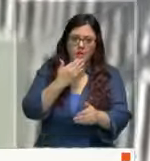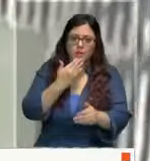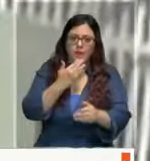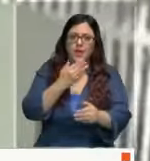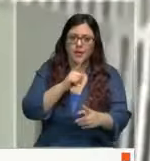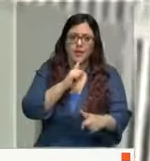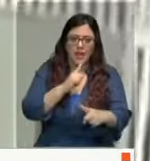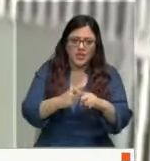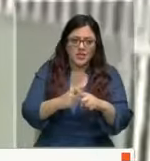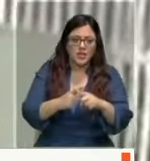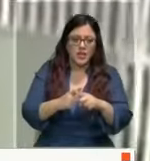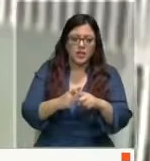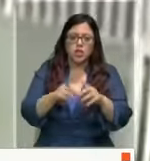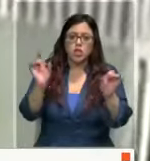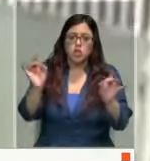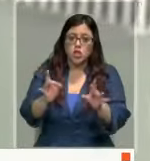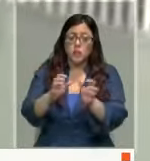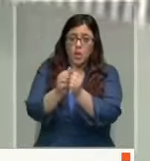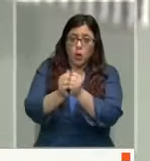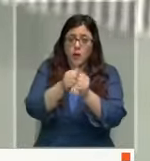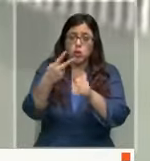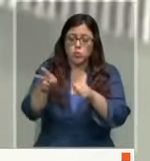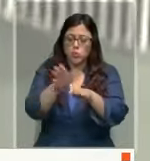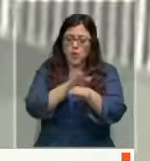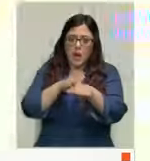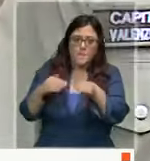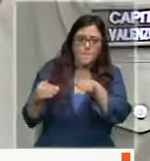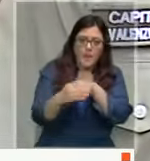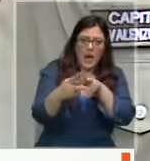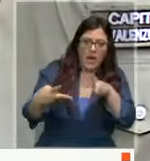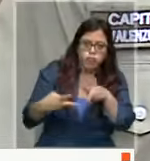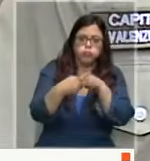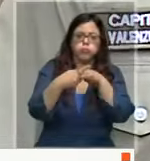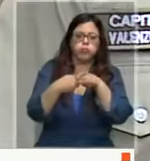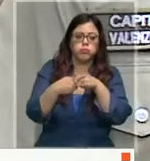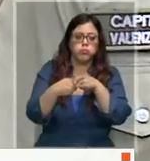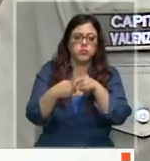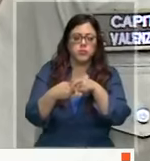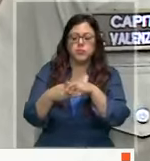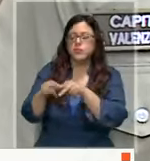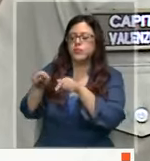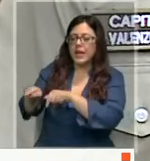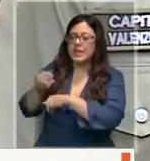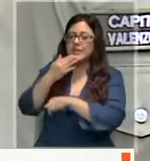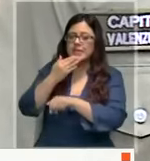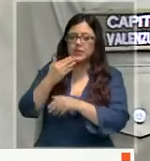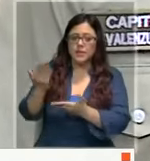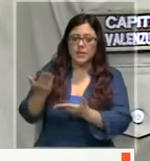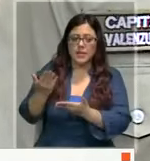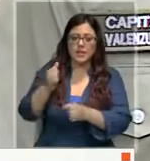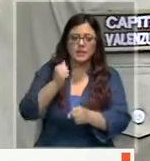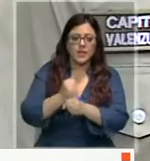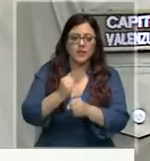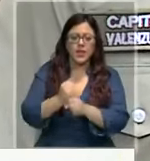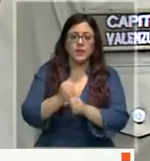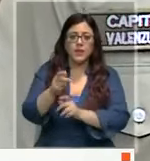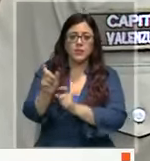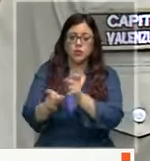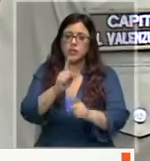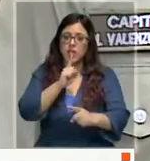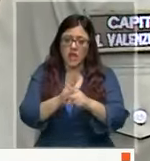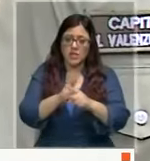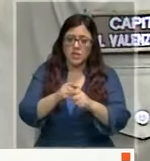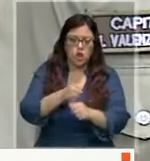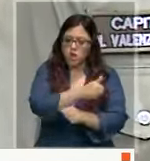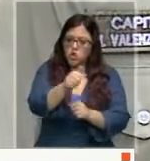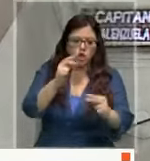del vehículo fue emboscado por sus propios colegas de trabajo. También, entre otras cosas, trabajaban taxis, se conocían todos,